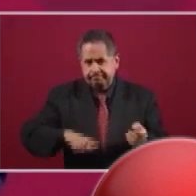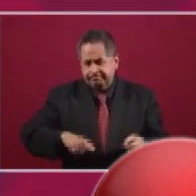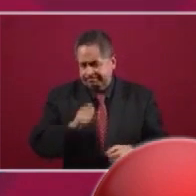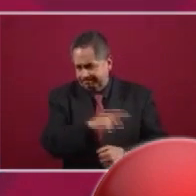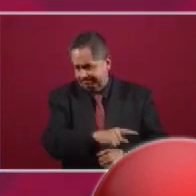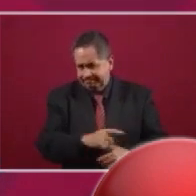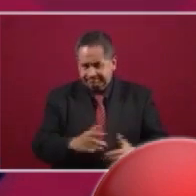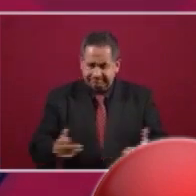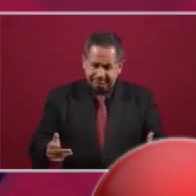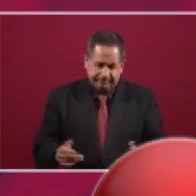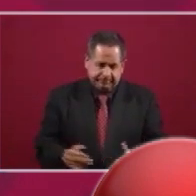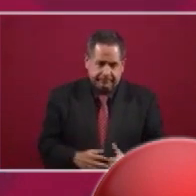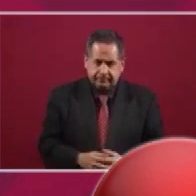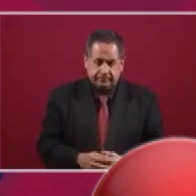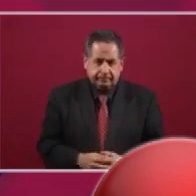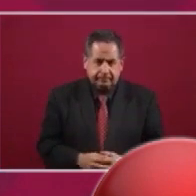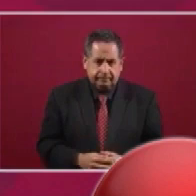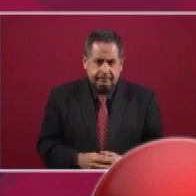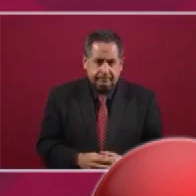Entonces,